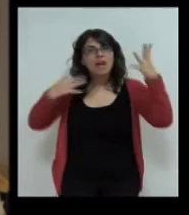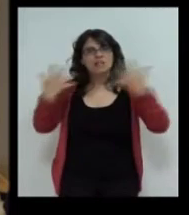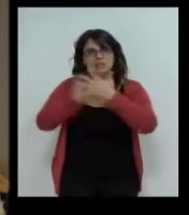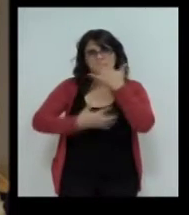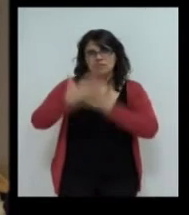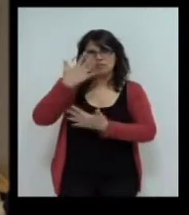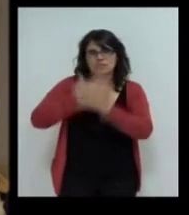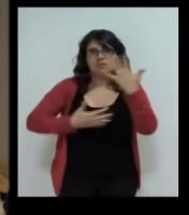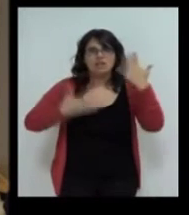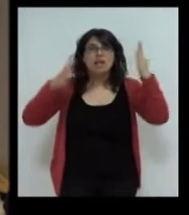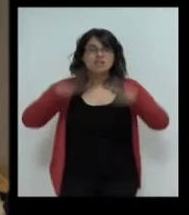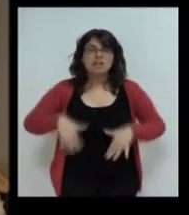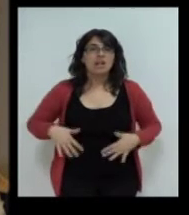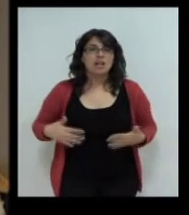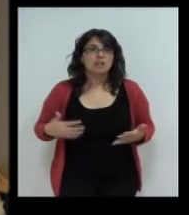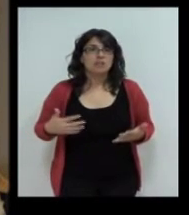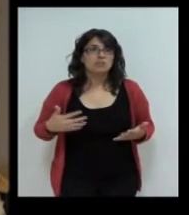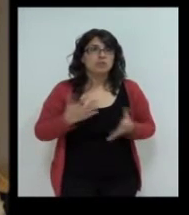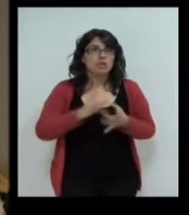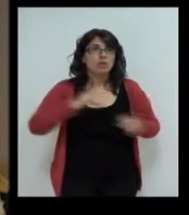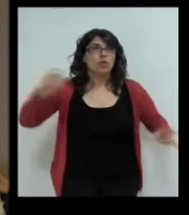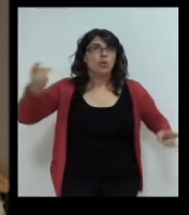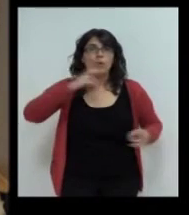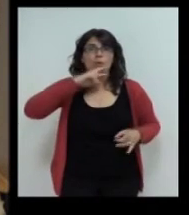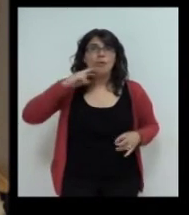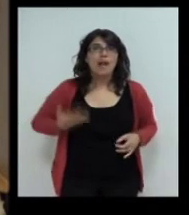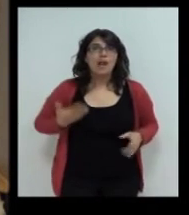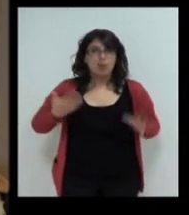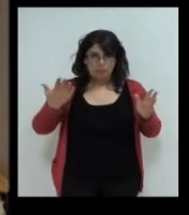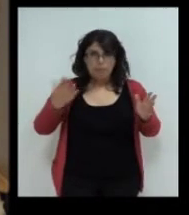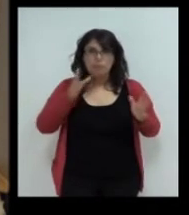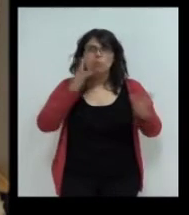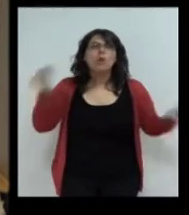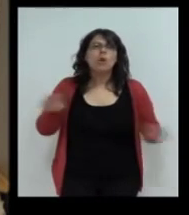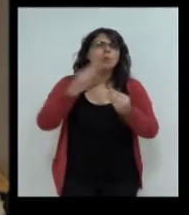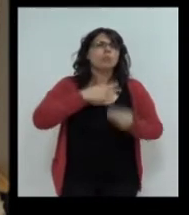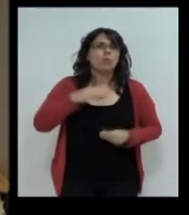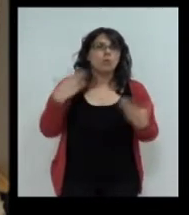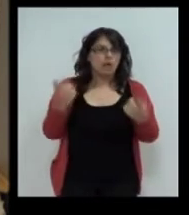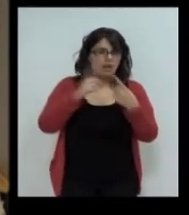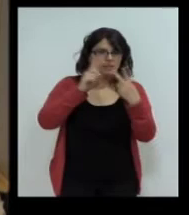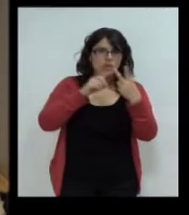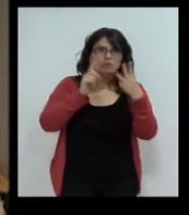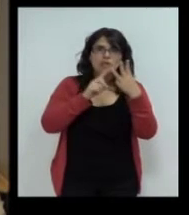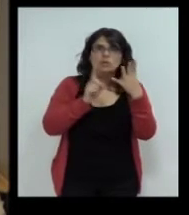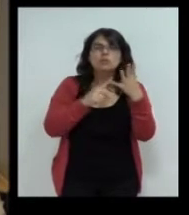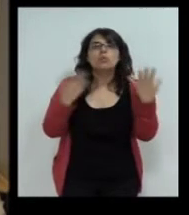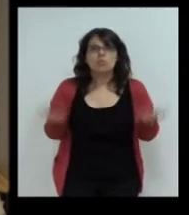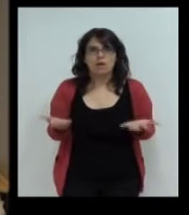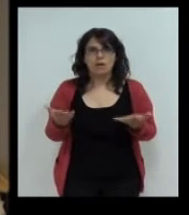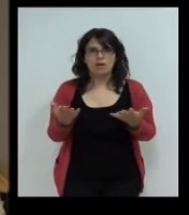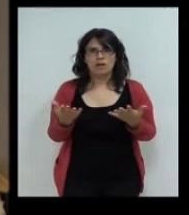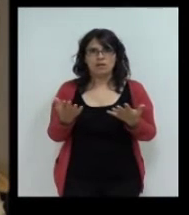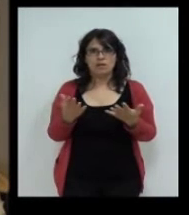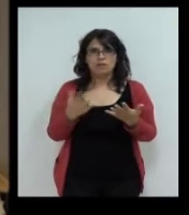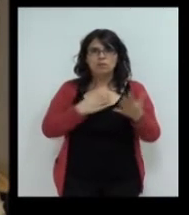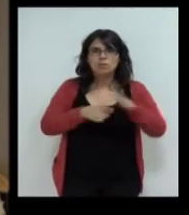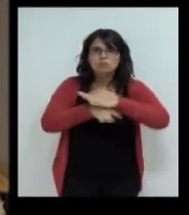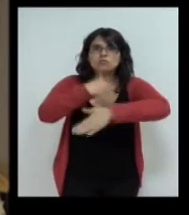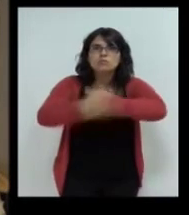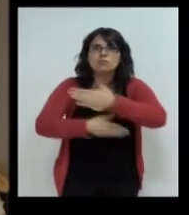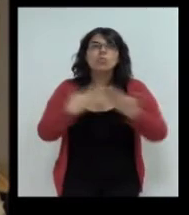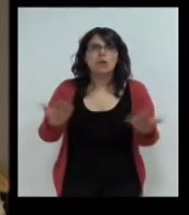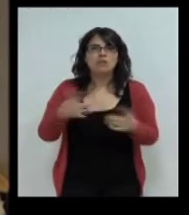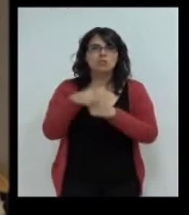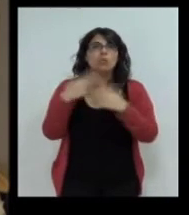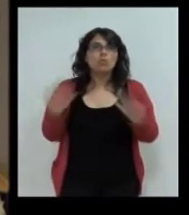como decir, en toda la cadena de valor, qué es lo que se puede mejorar, dónde hemos llegado en cada una de ellas y cómo podemos seguir avanzando.